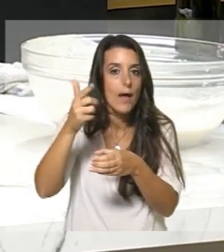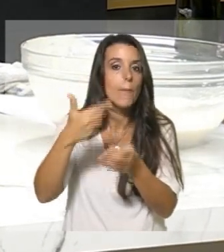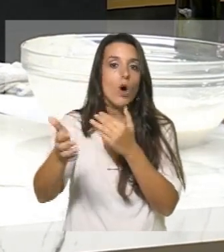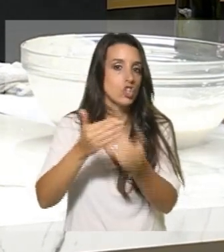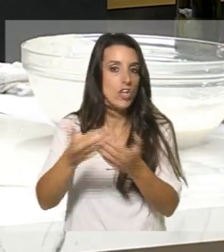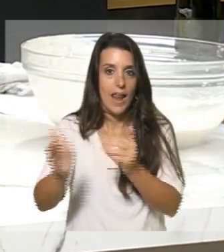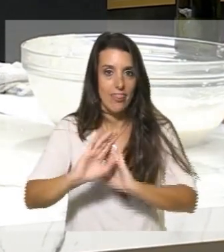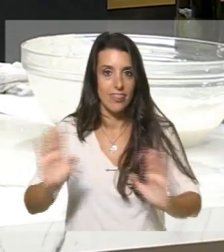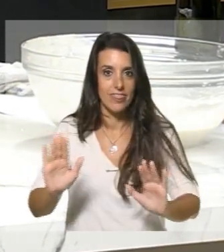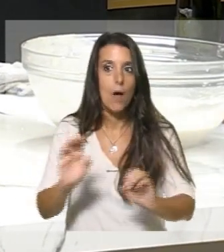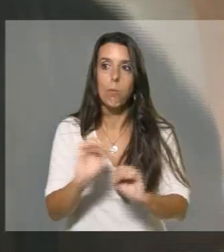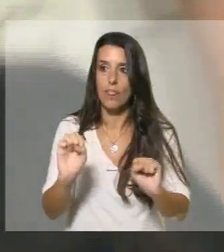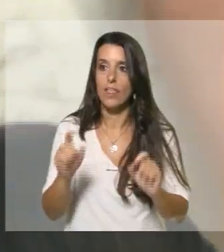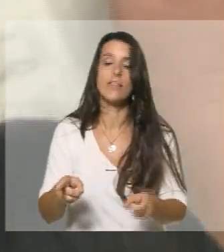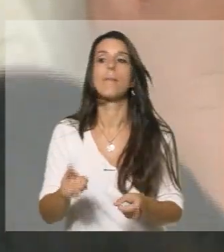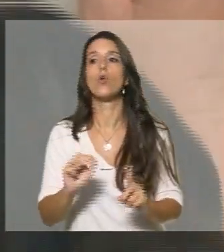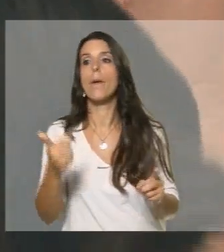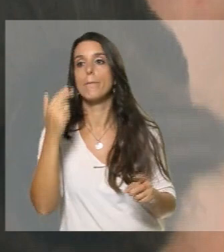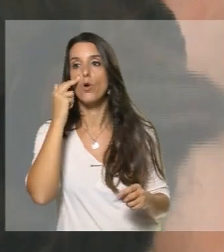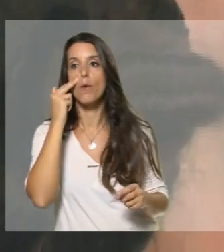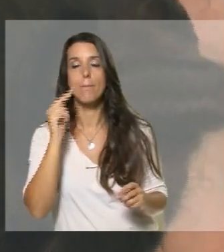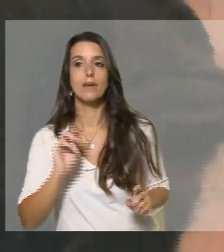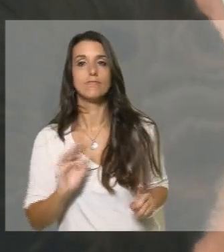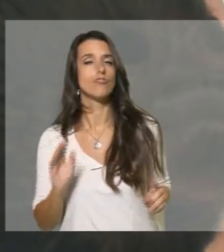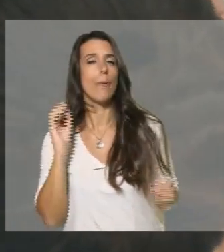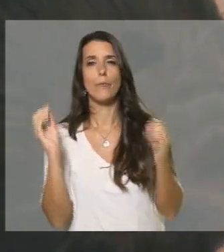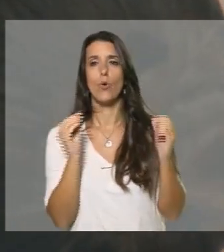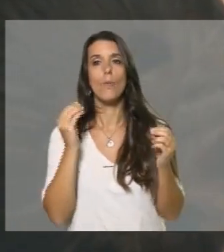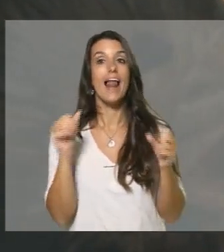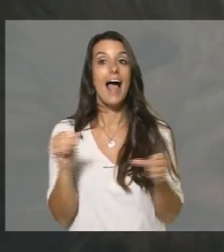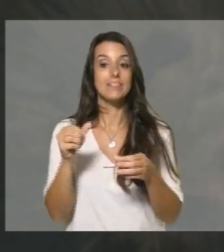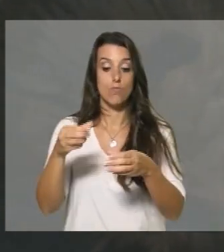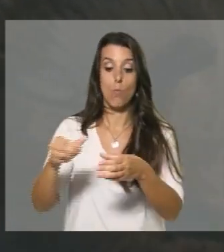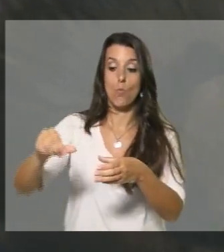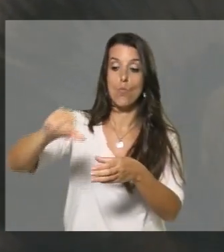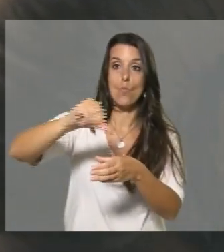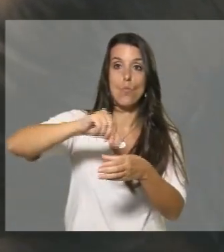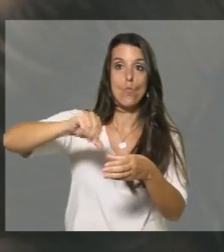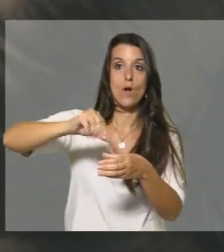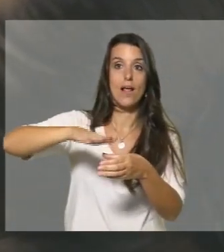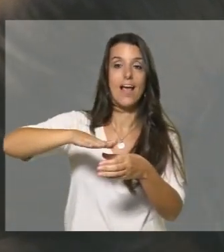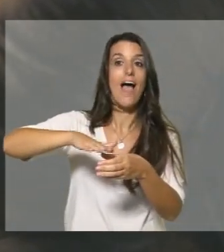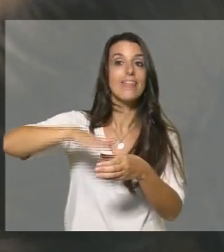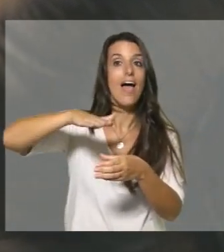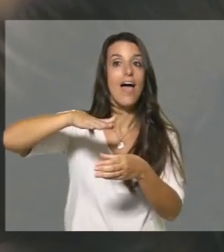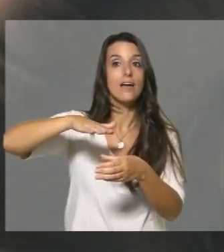Si nota. No hay ningún problema. No, no es un impedimento para nosotros. No se preocupen. Lo que hacemos es llenarlo hasta